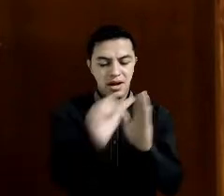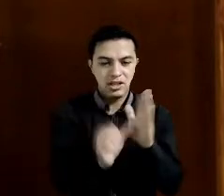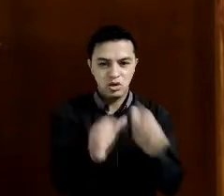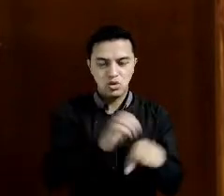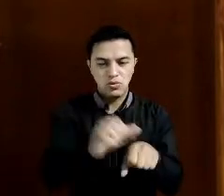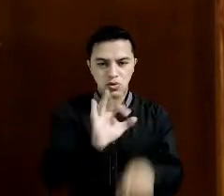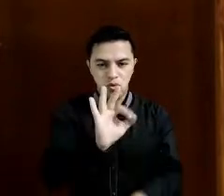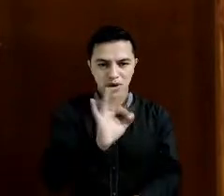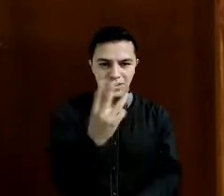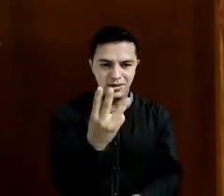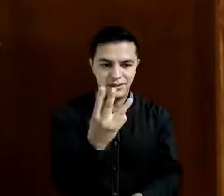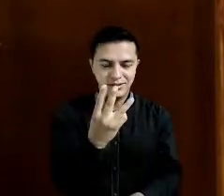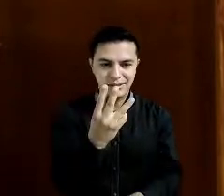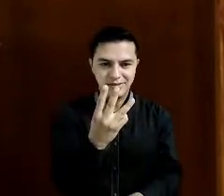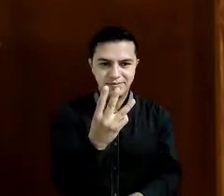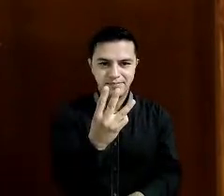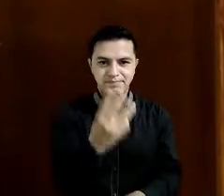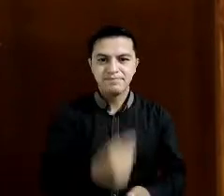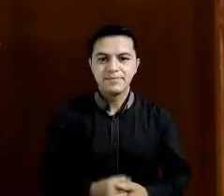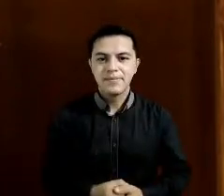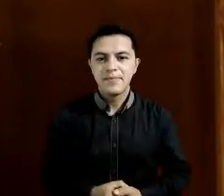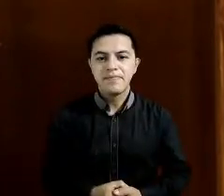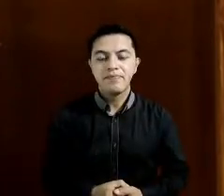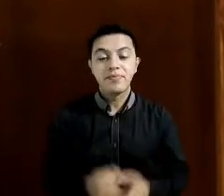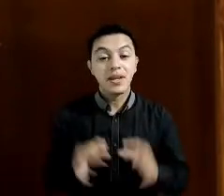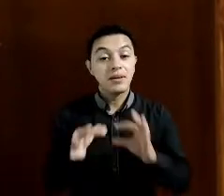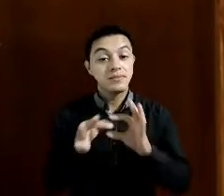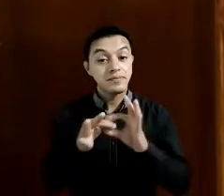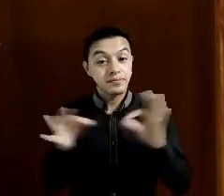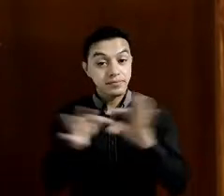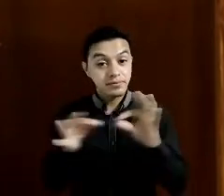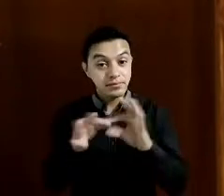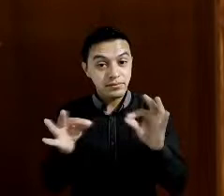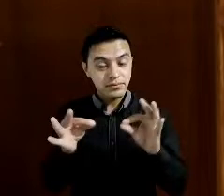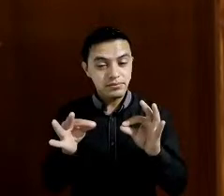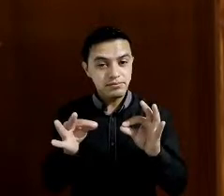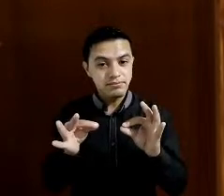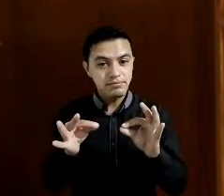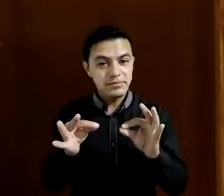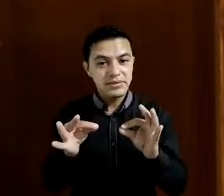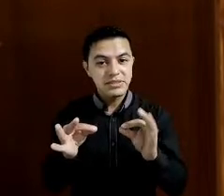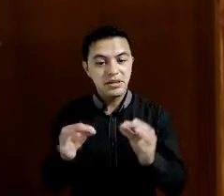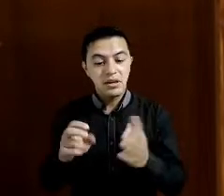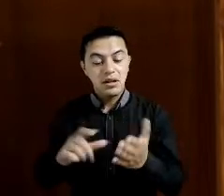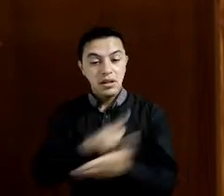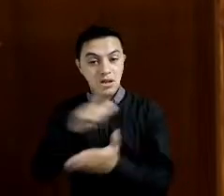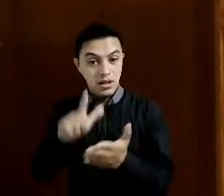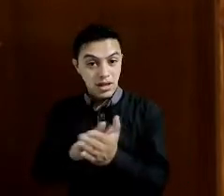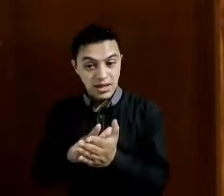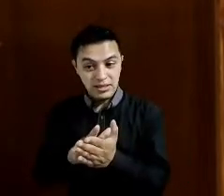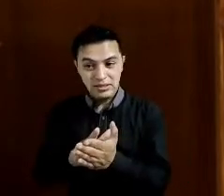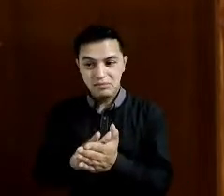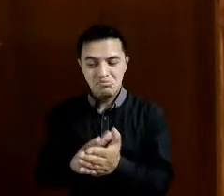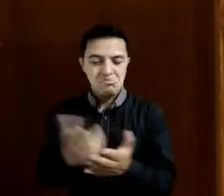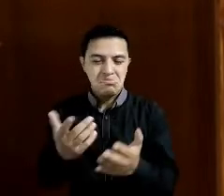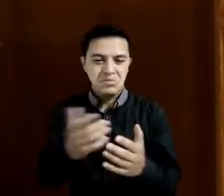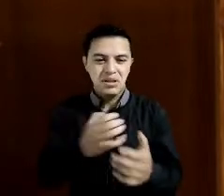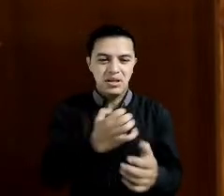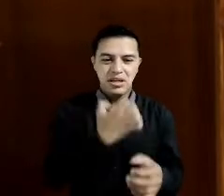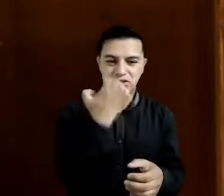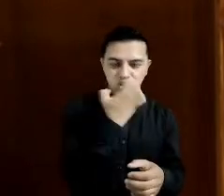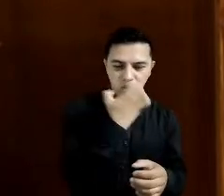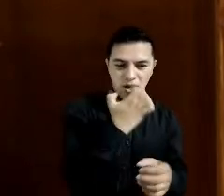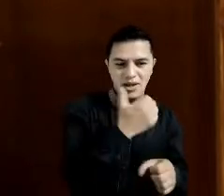propia ley. Se explicó que el establecimiento de una regulación específica para cada nivel educativa